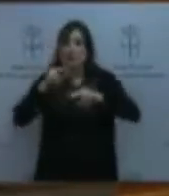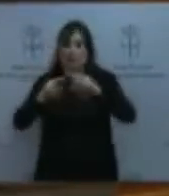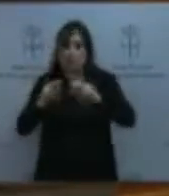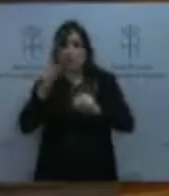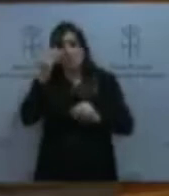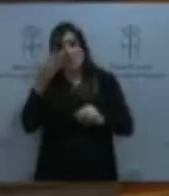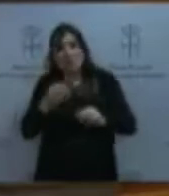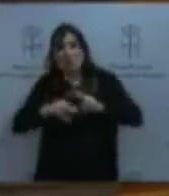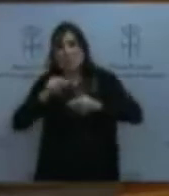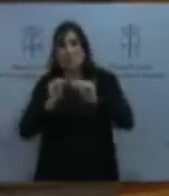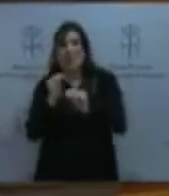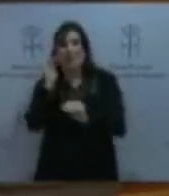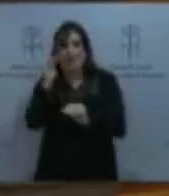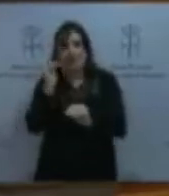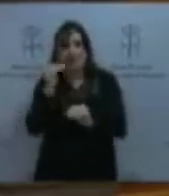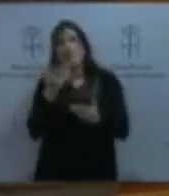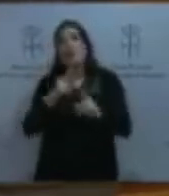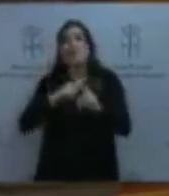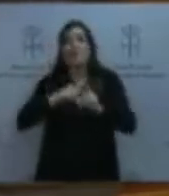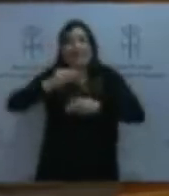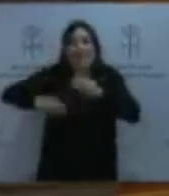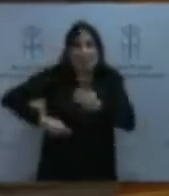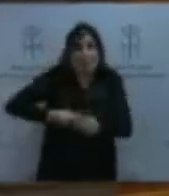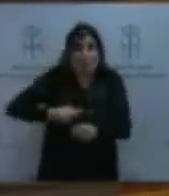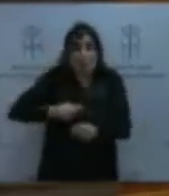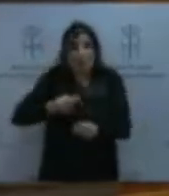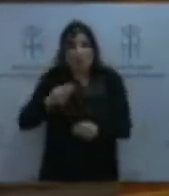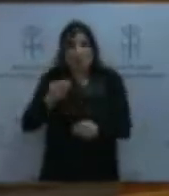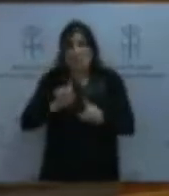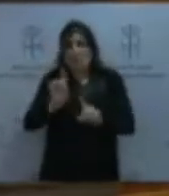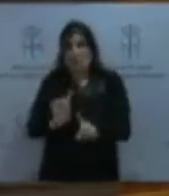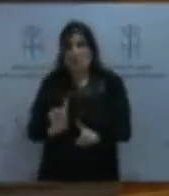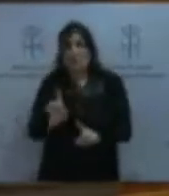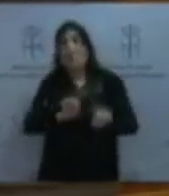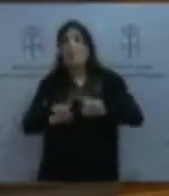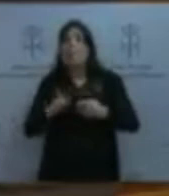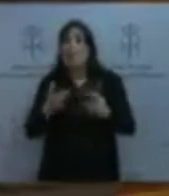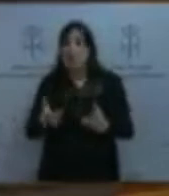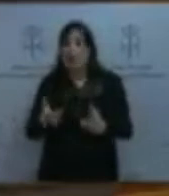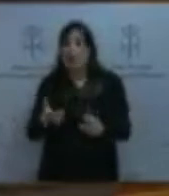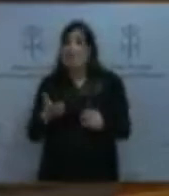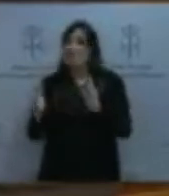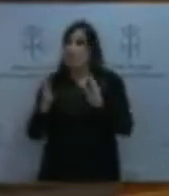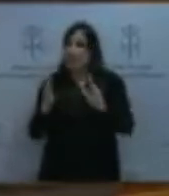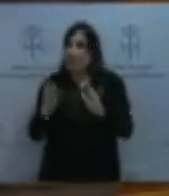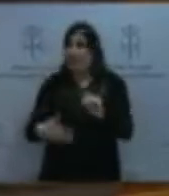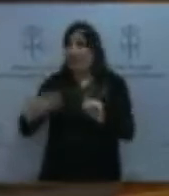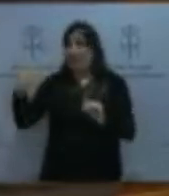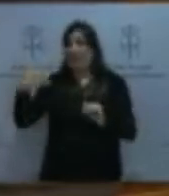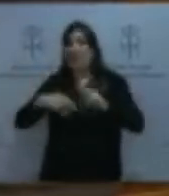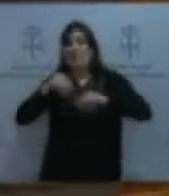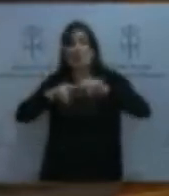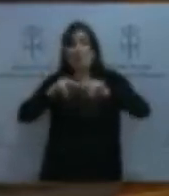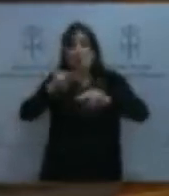las infraestructuras pendientes. El problema es que vuelvan otra vez los tiempos en que las grandes infraestructuras nada tenían que ver con las necesidades de la movilidad,